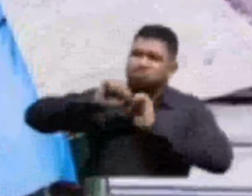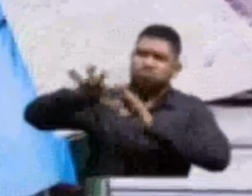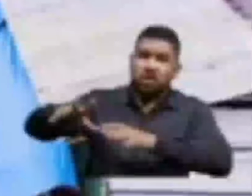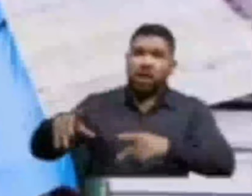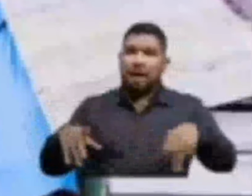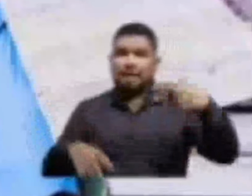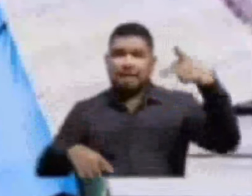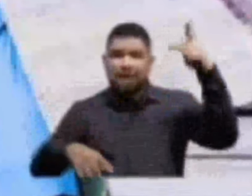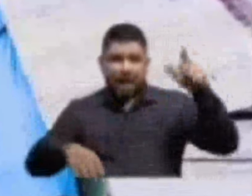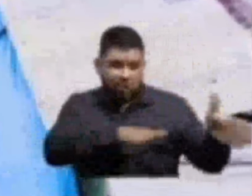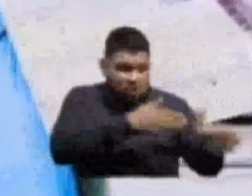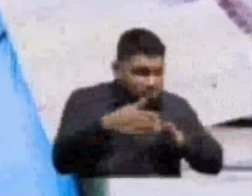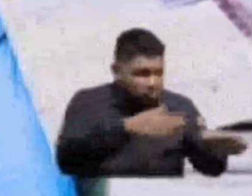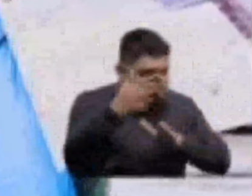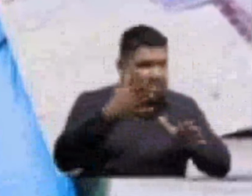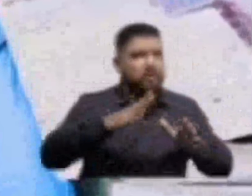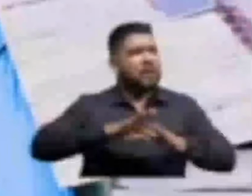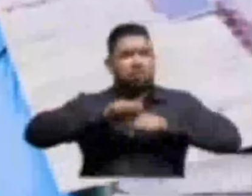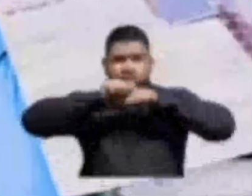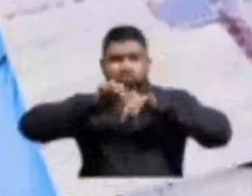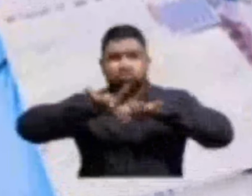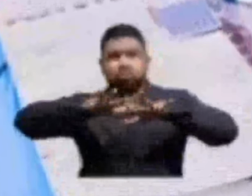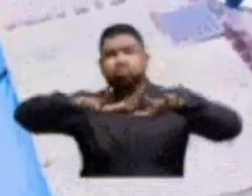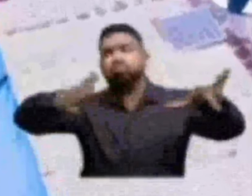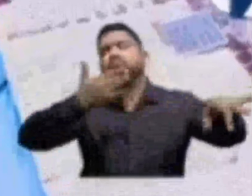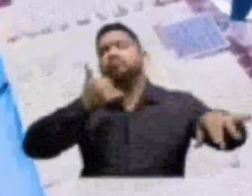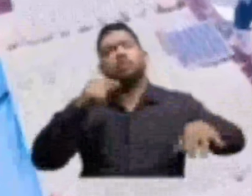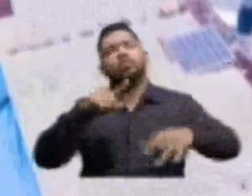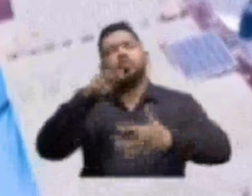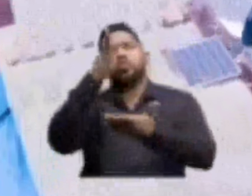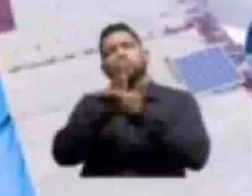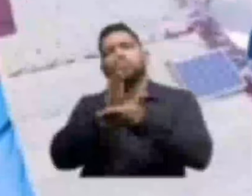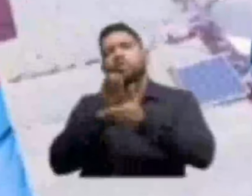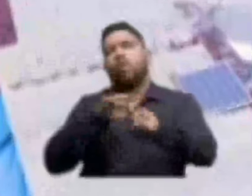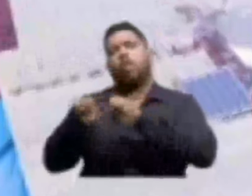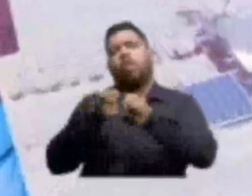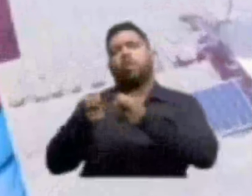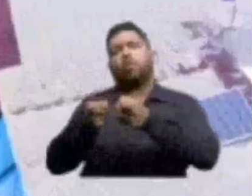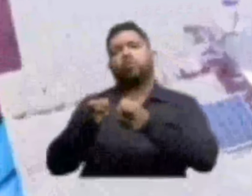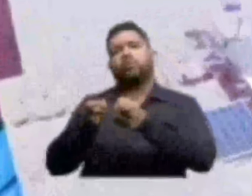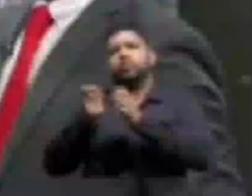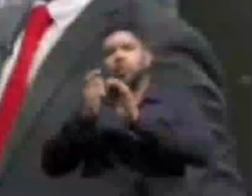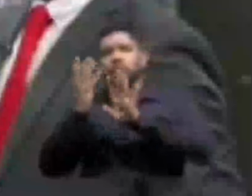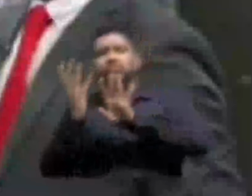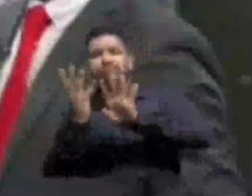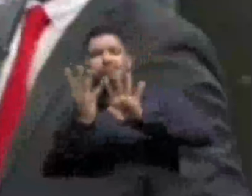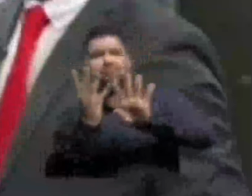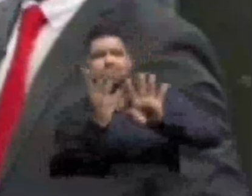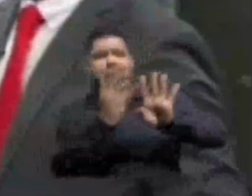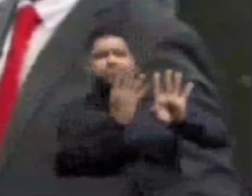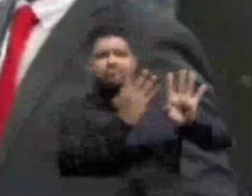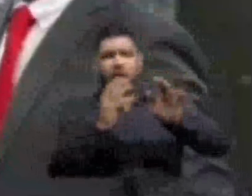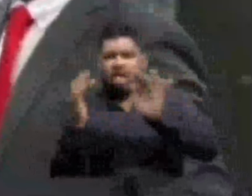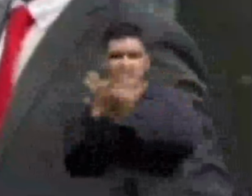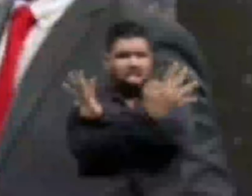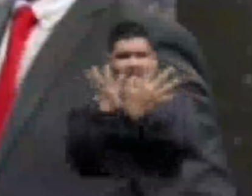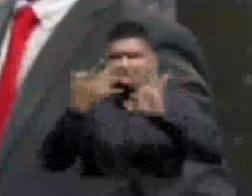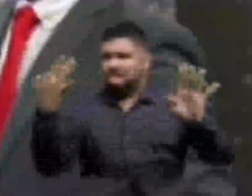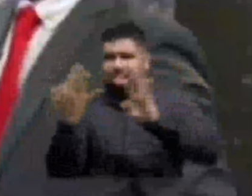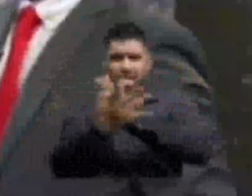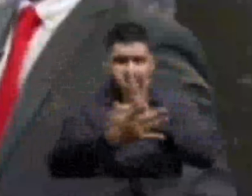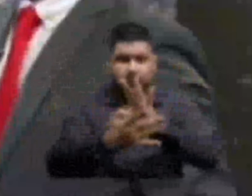Darién y que nosotros podamos controlar de manera eficiente lo que estamos haciendo con el flujo controlado en el país comicionado para finalizar también en Costa